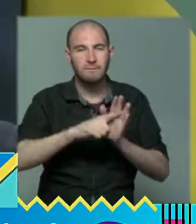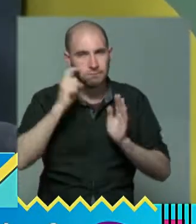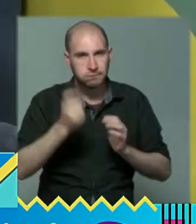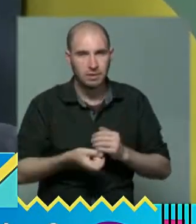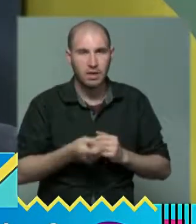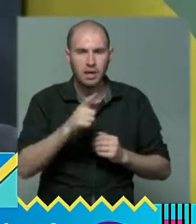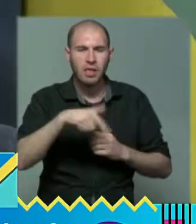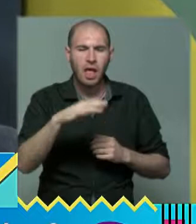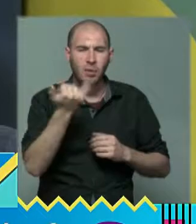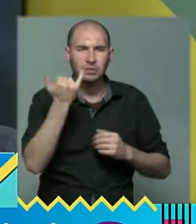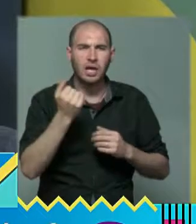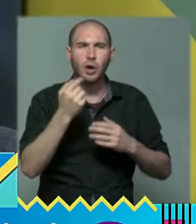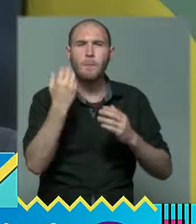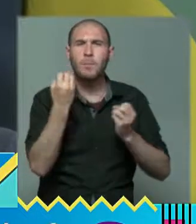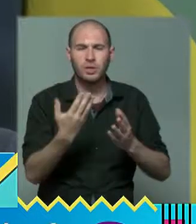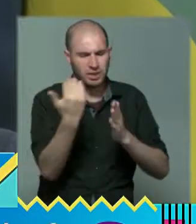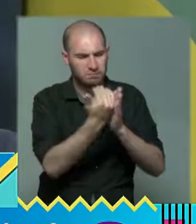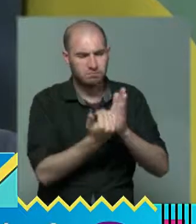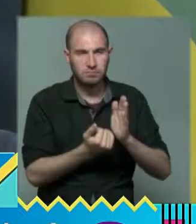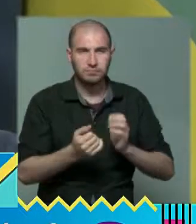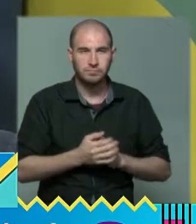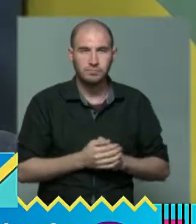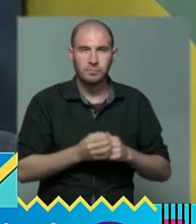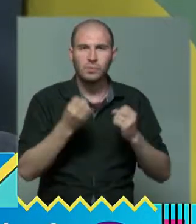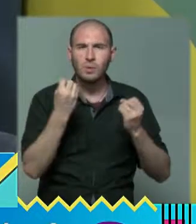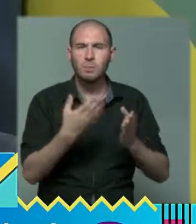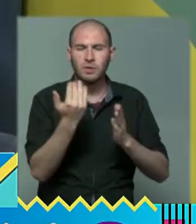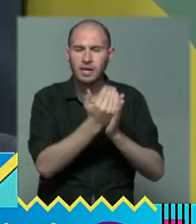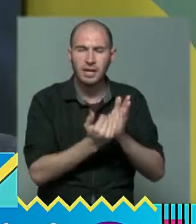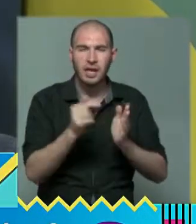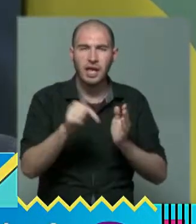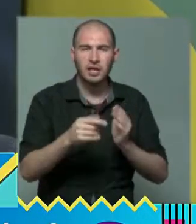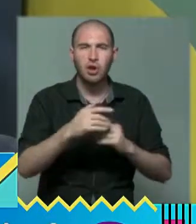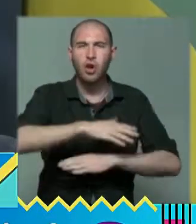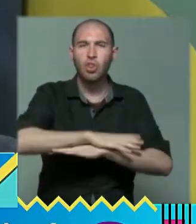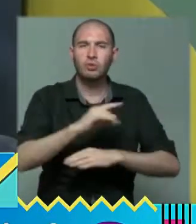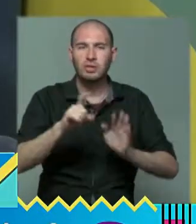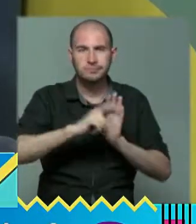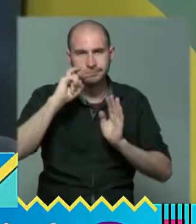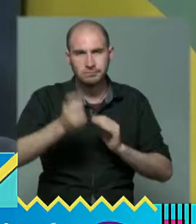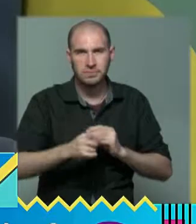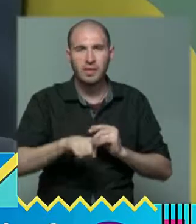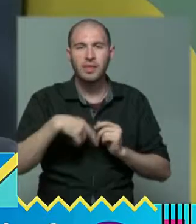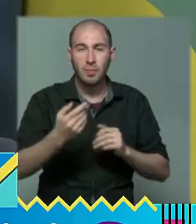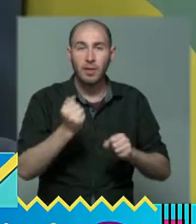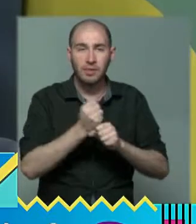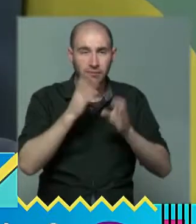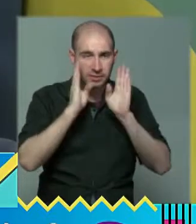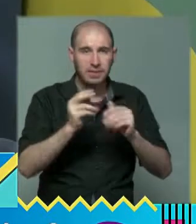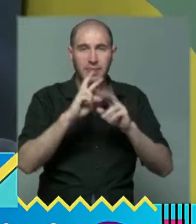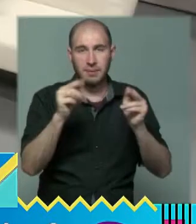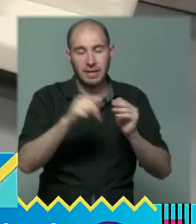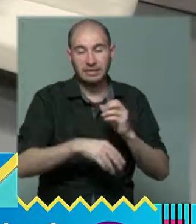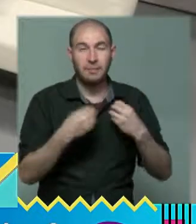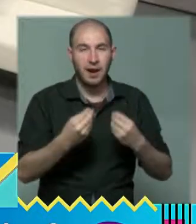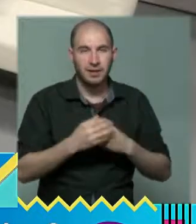pueden detectar cuáles fueron aquellas causas que los llevaron a la comisión de la conducta delictiva y poder trabajar sobre esas causas